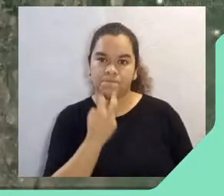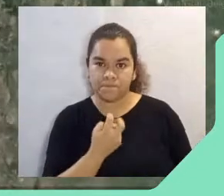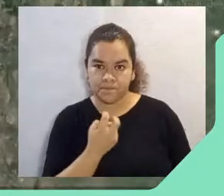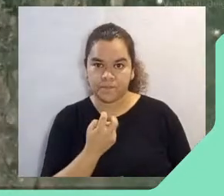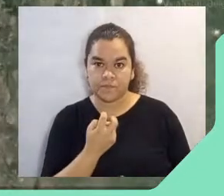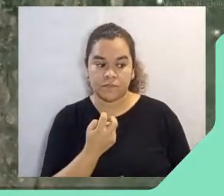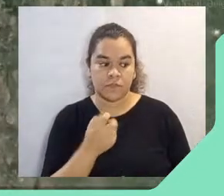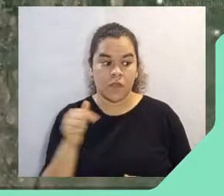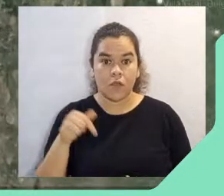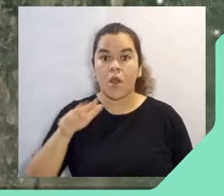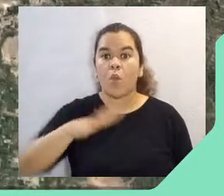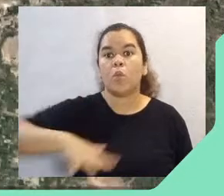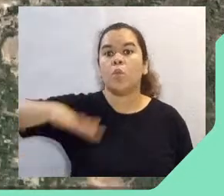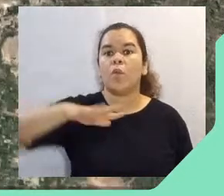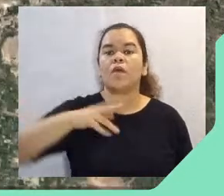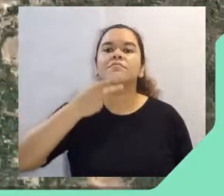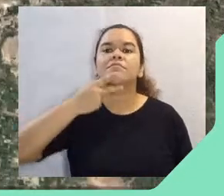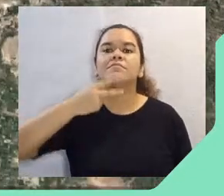estamos en San Juan.